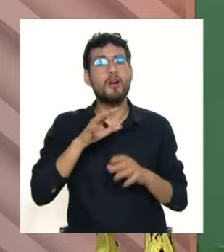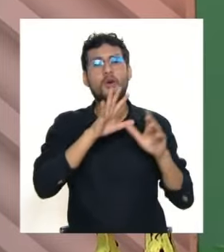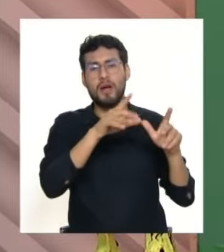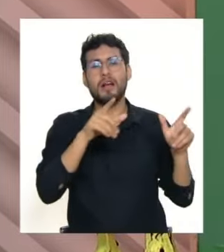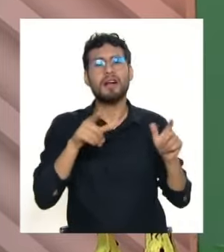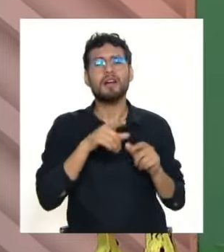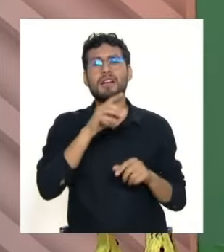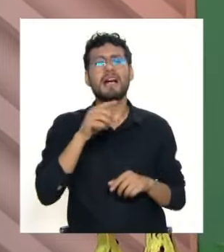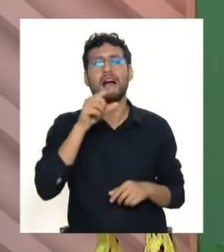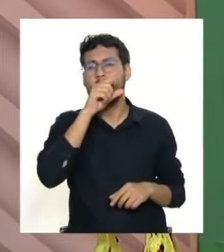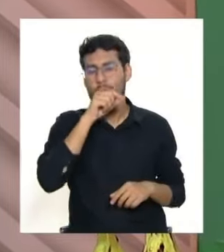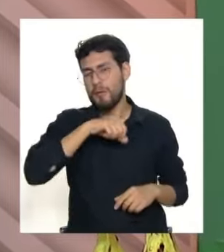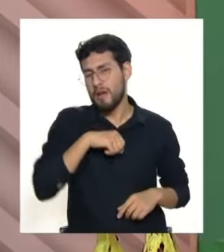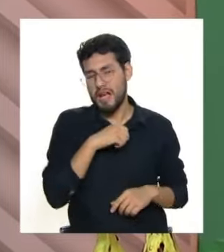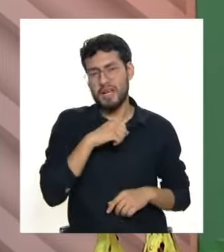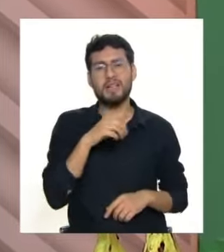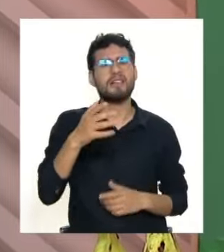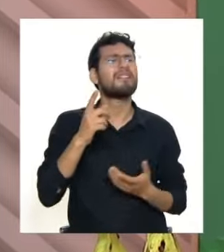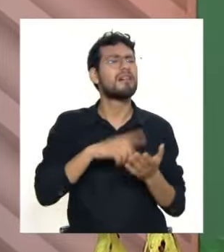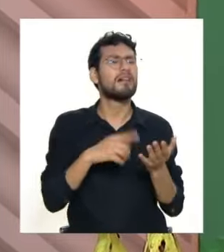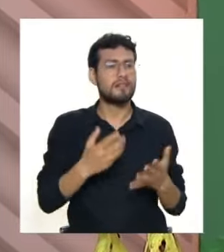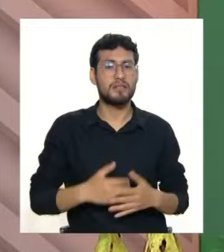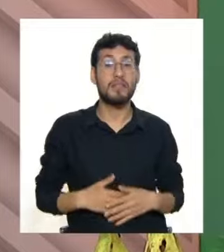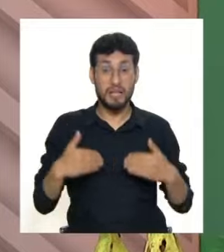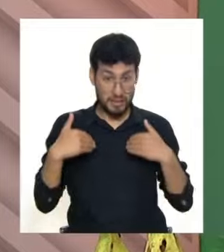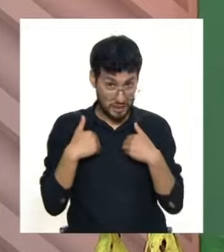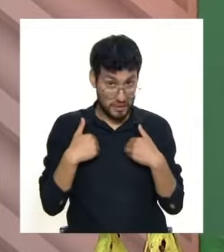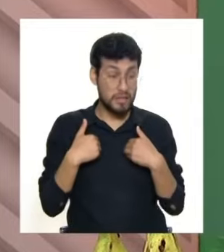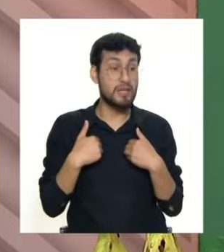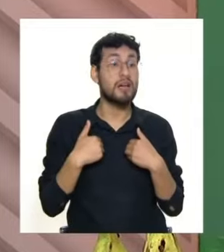de gallina, que en nuestro caso ponemos, pues, aparte